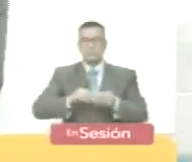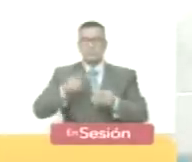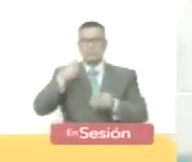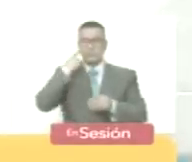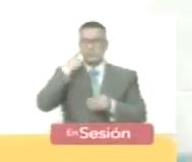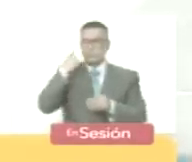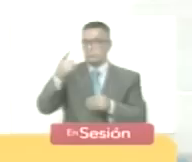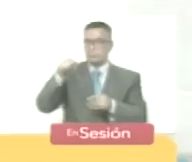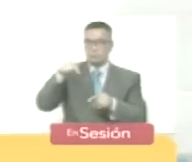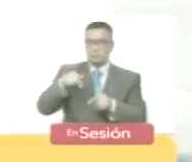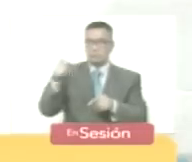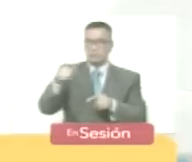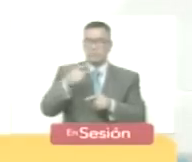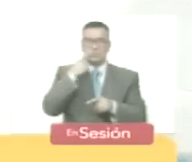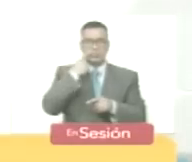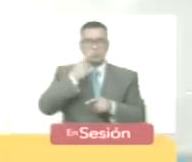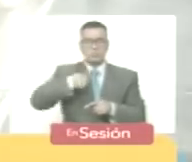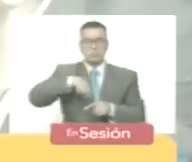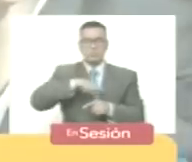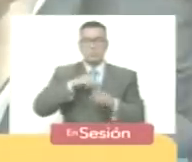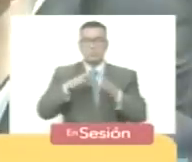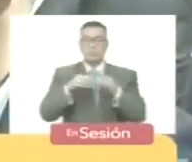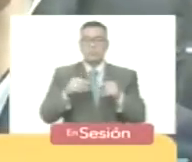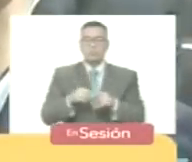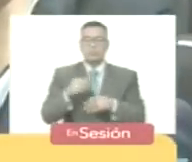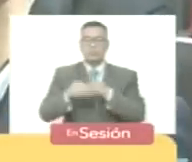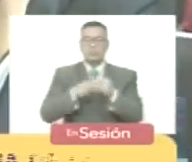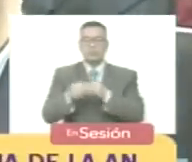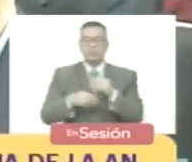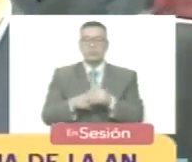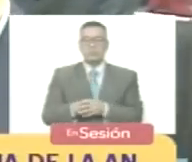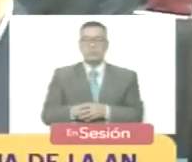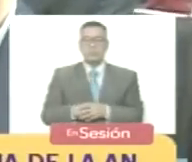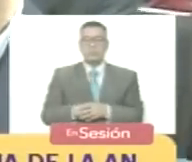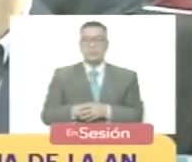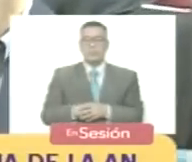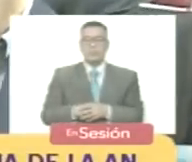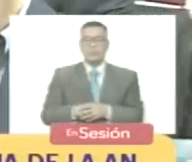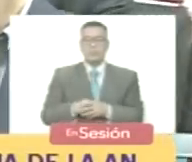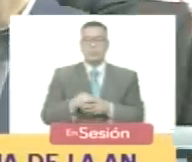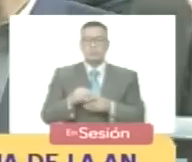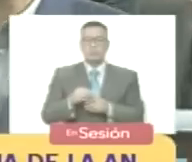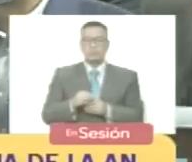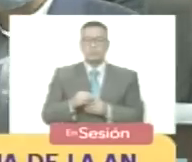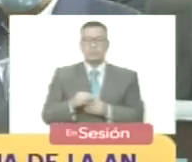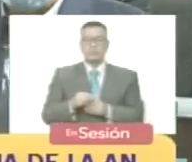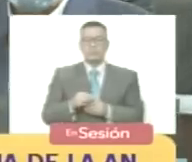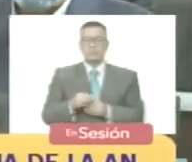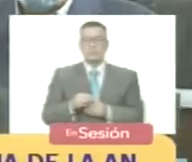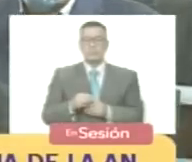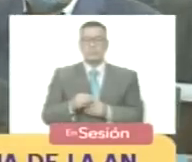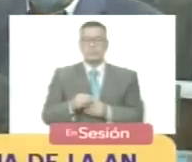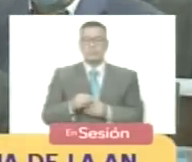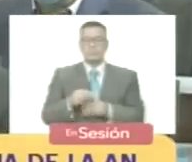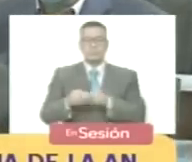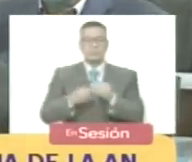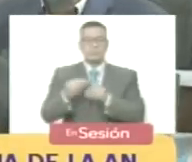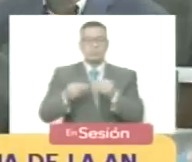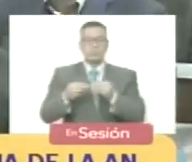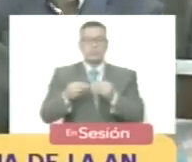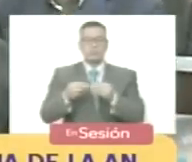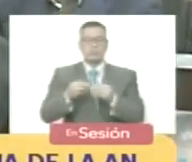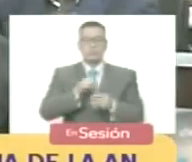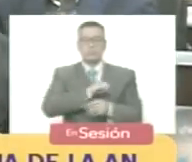aquí, sino que todo eso debió hacerse en el marco de la más